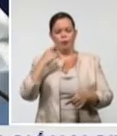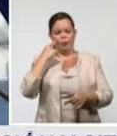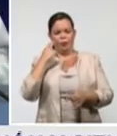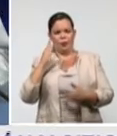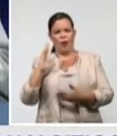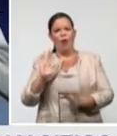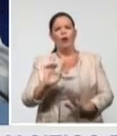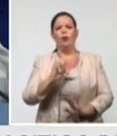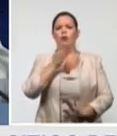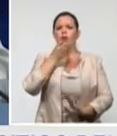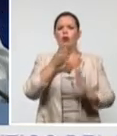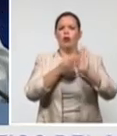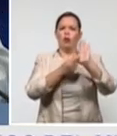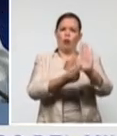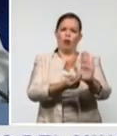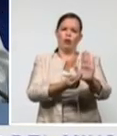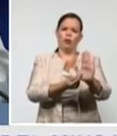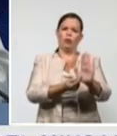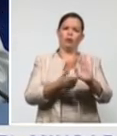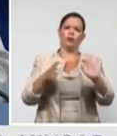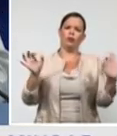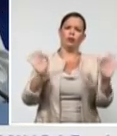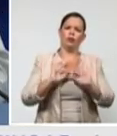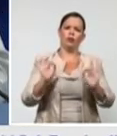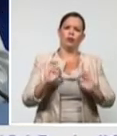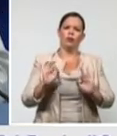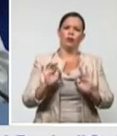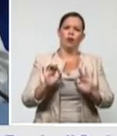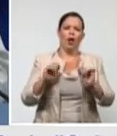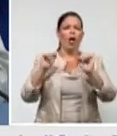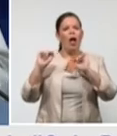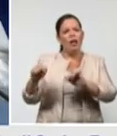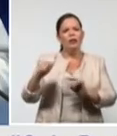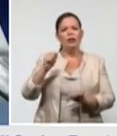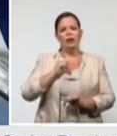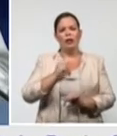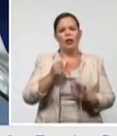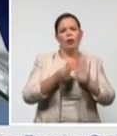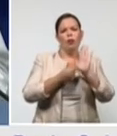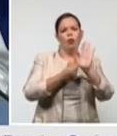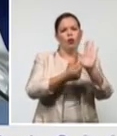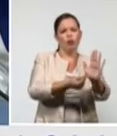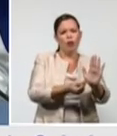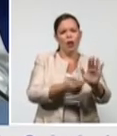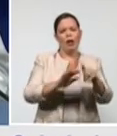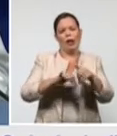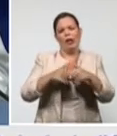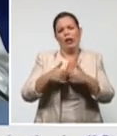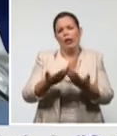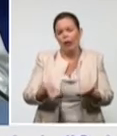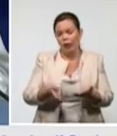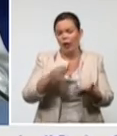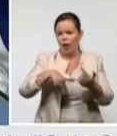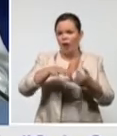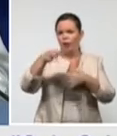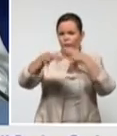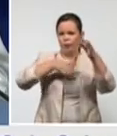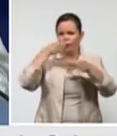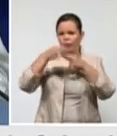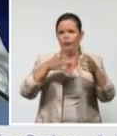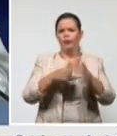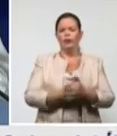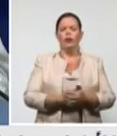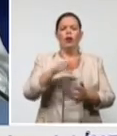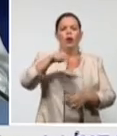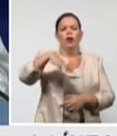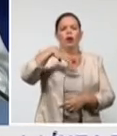En esta lo que quisimos representar, hasta tanto se proyecte, es que hoy tenemos